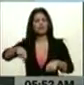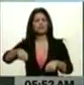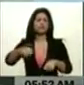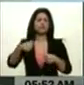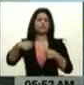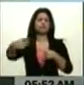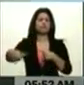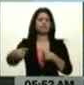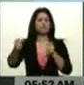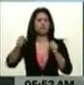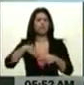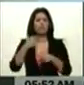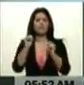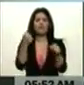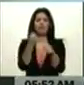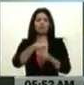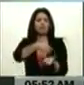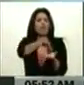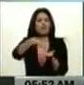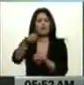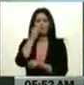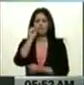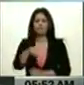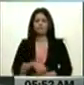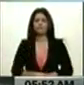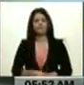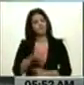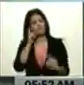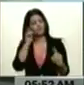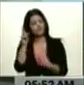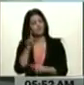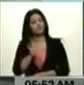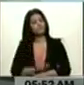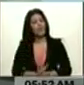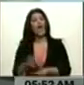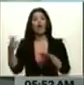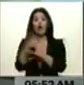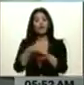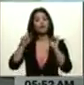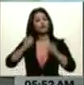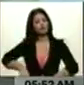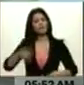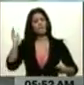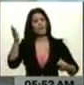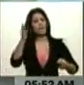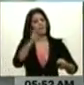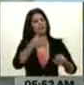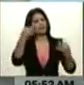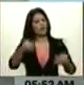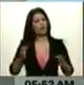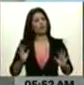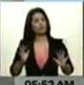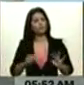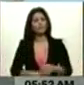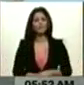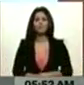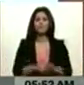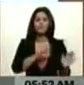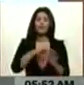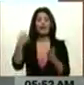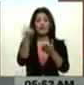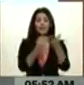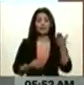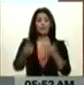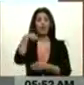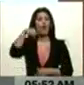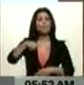¿Entiendes? Ok, ahí es donde está el tema. Ey, gobierno va a actuar seguro. Vamos con la caricatura del día. No vamos a